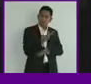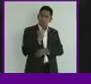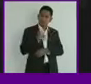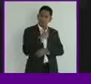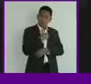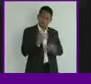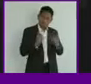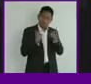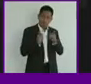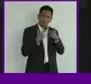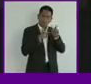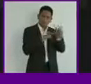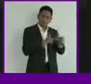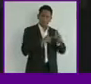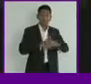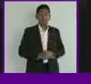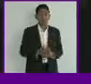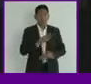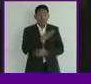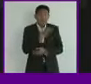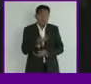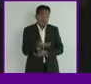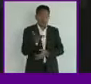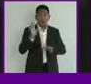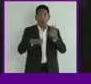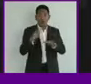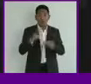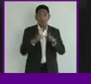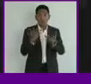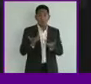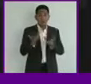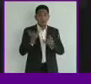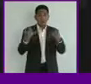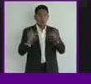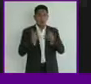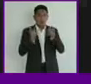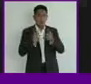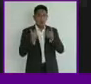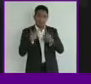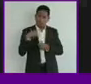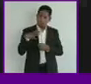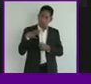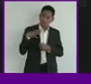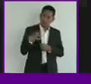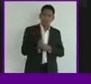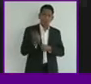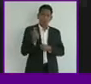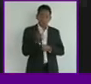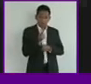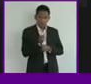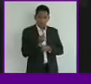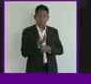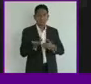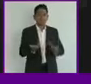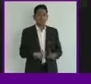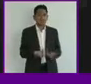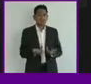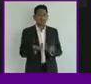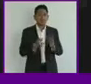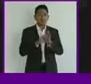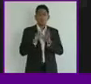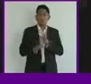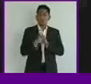que se enfrentan los adolescentes para lograr una ciudadanía activa, me gustaría retomar lo que se dijo acerca de qué debemos entender por ciudadanía